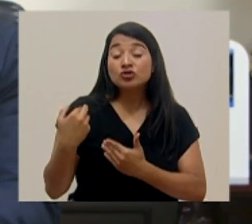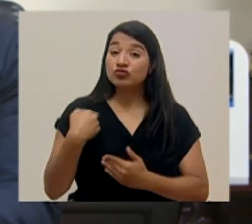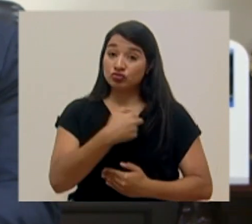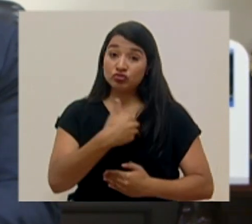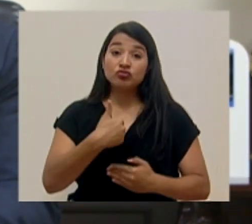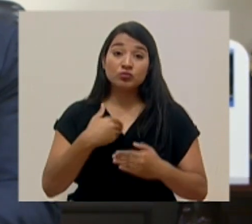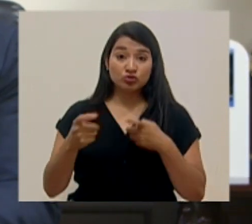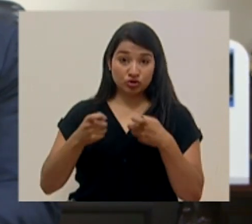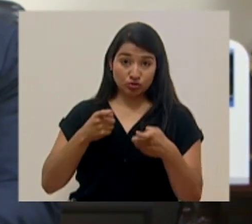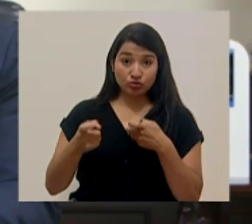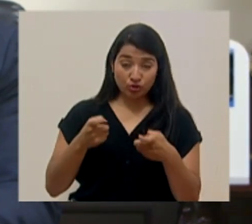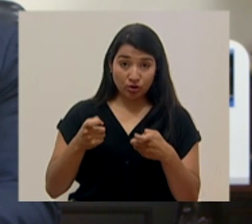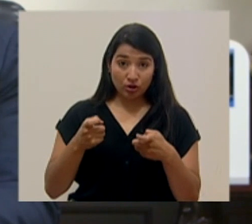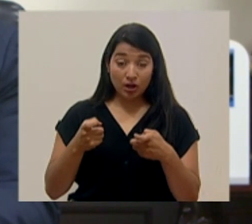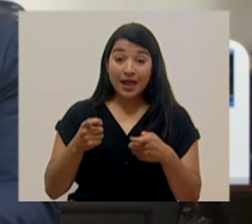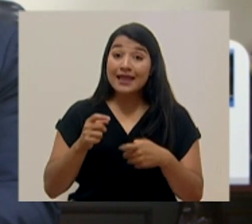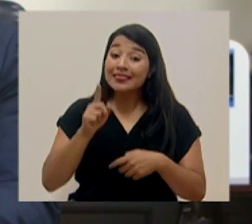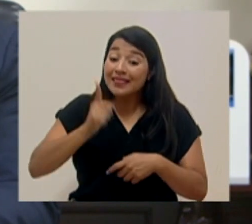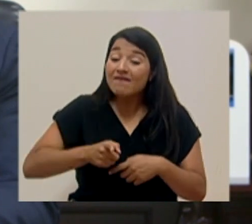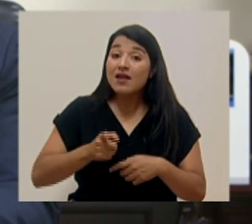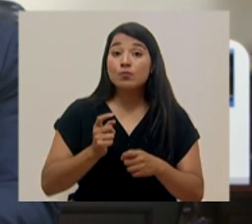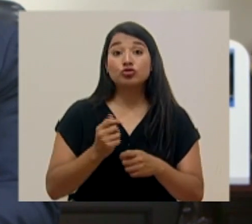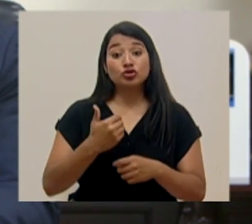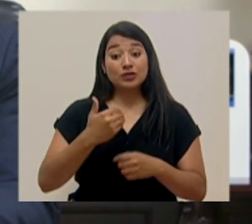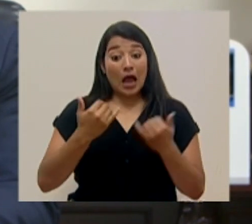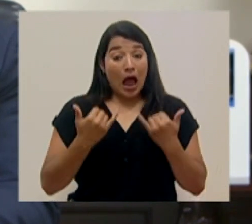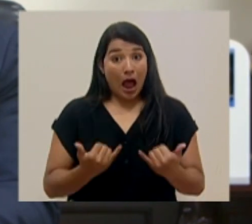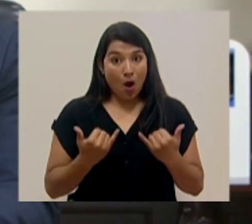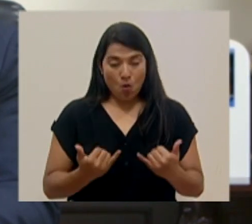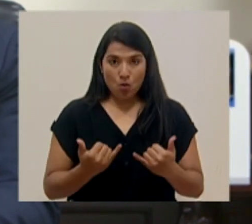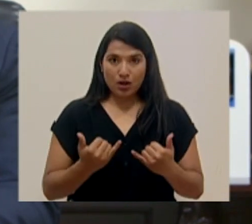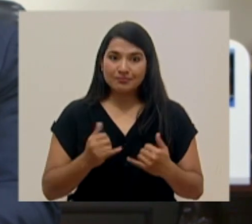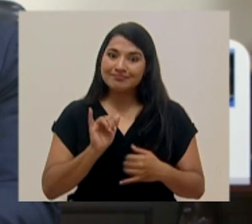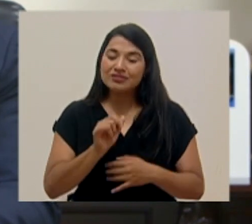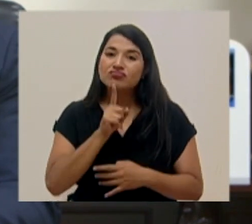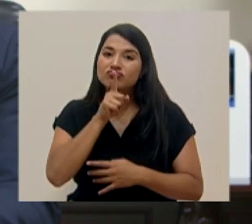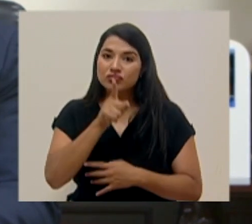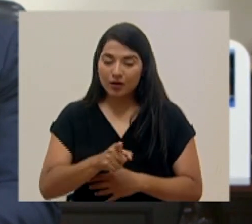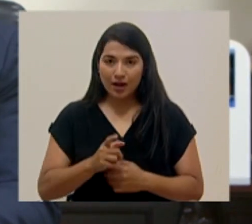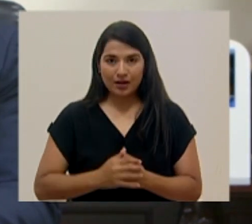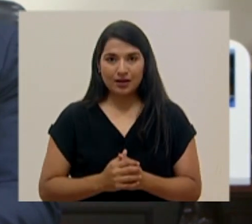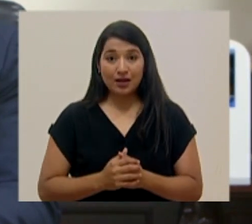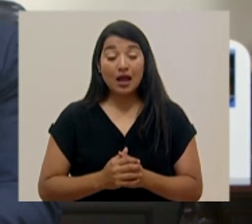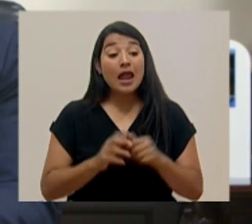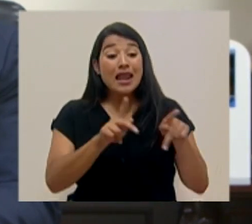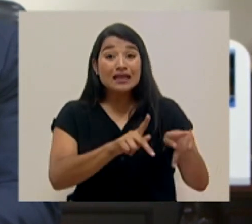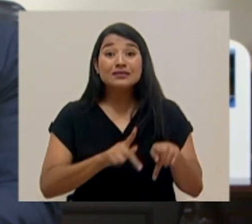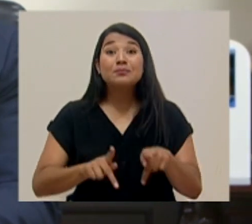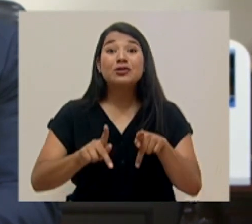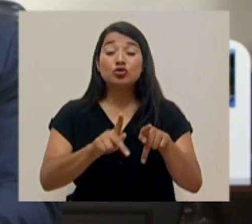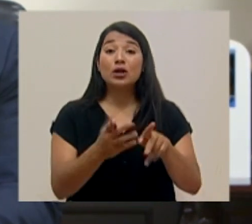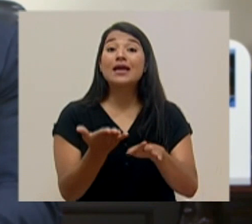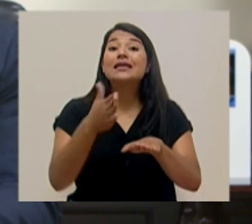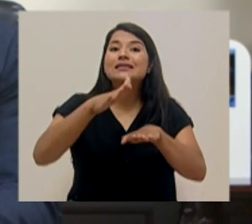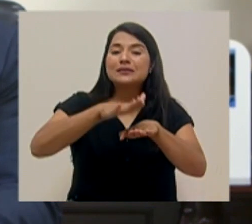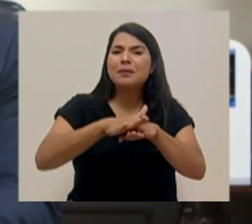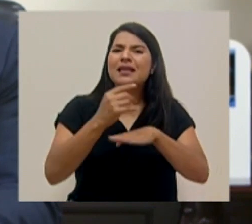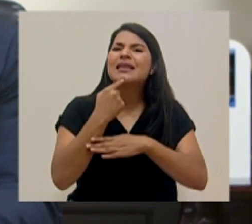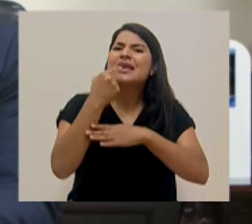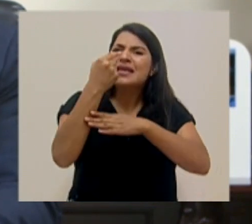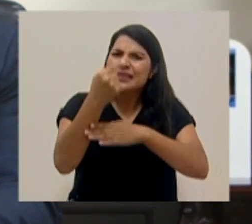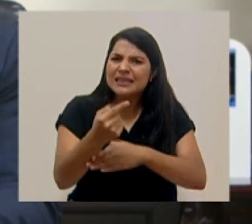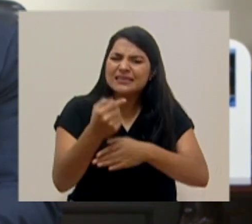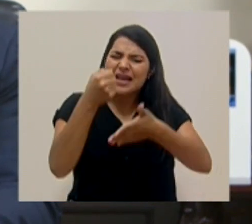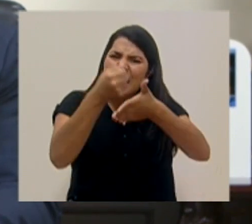manos. Esto es, hoy más cierto que nunca. Los expertos señalan que la guerra contra